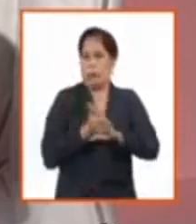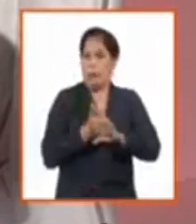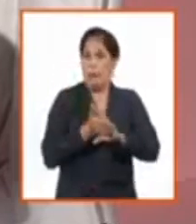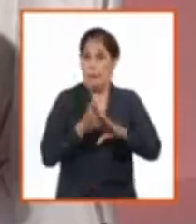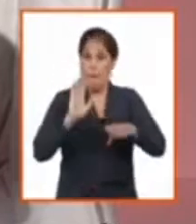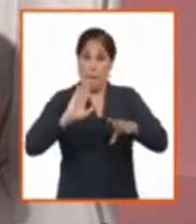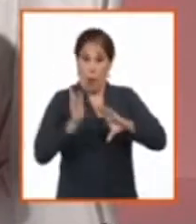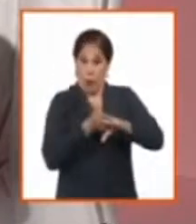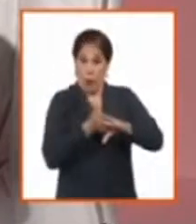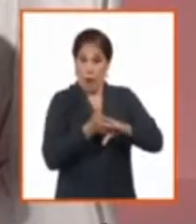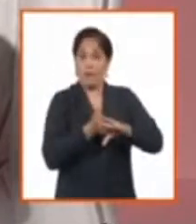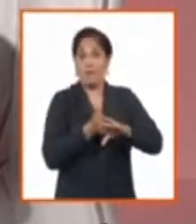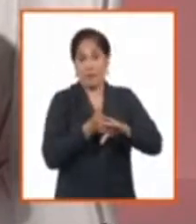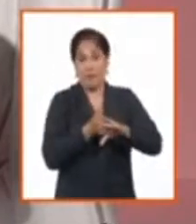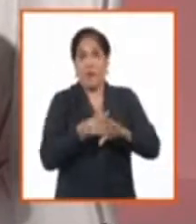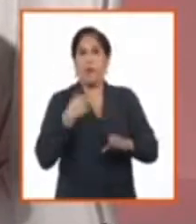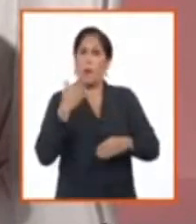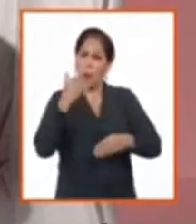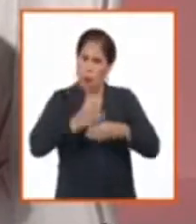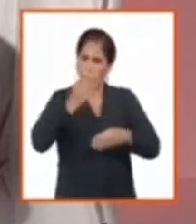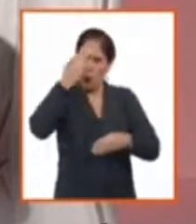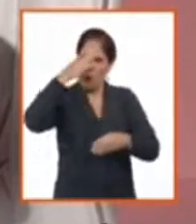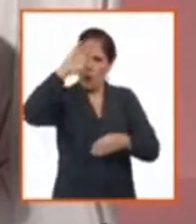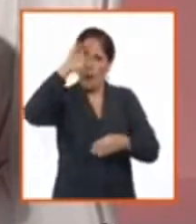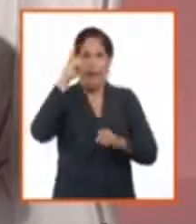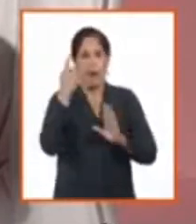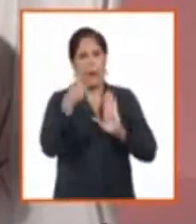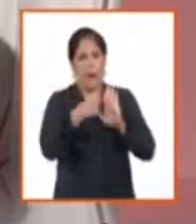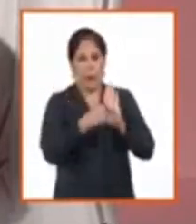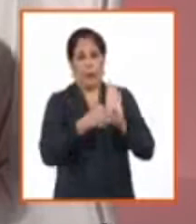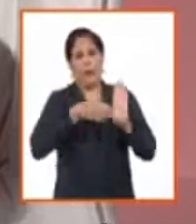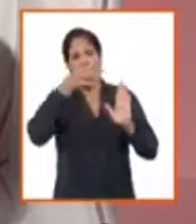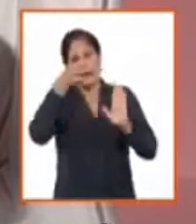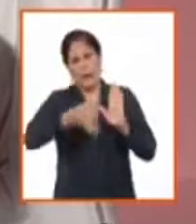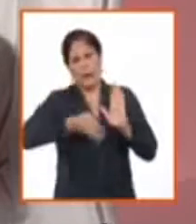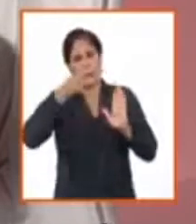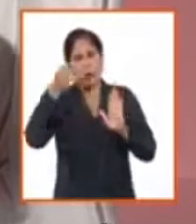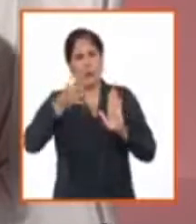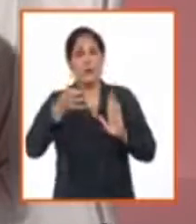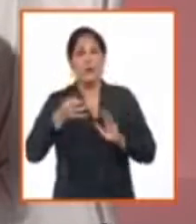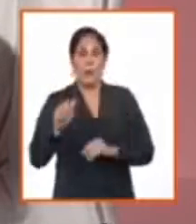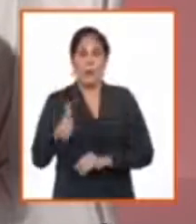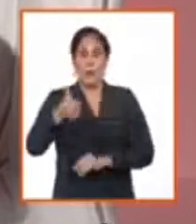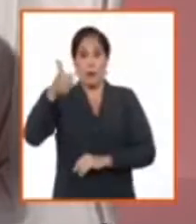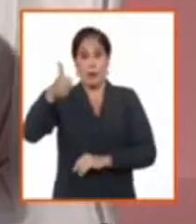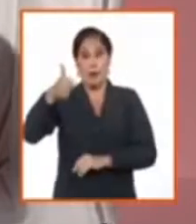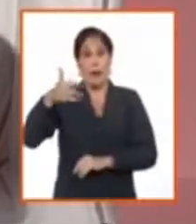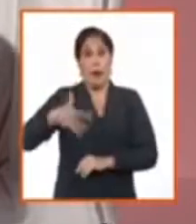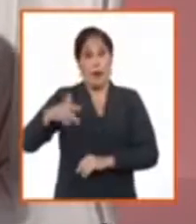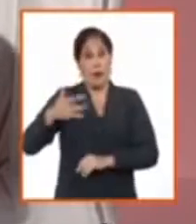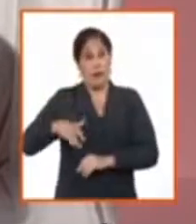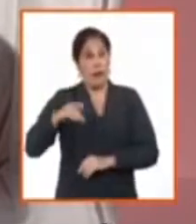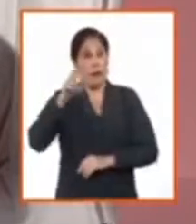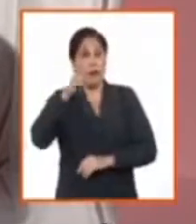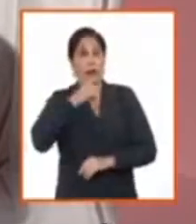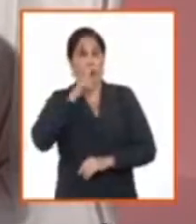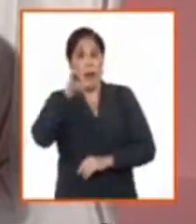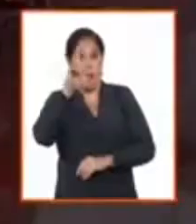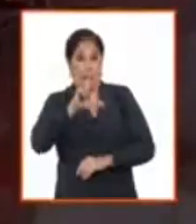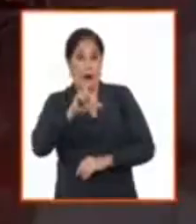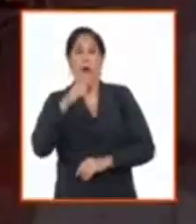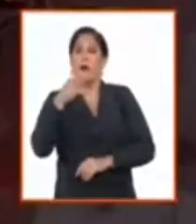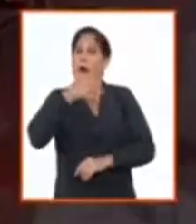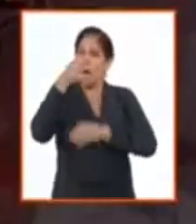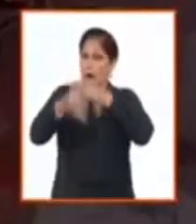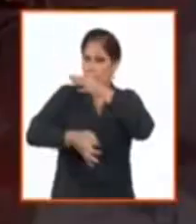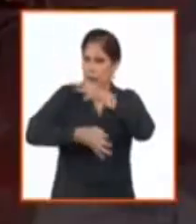para honra nuestra además de una manera yo creo que el discurso de alberto fernández en representación de la celac se dice con todas